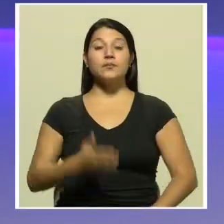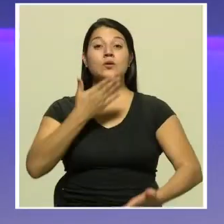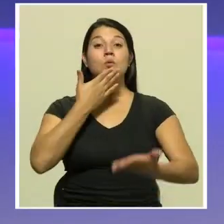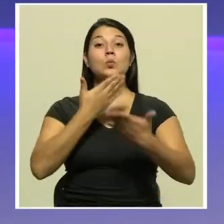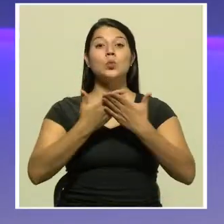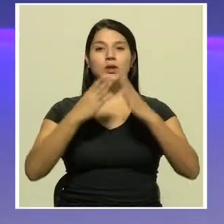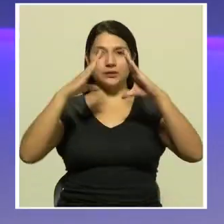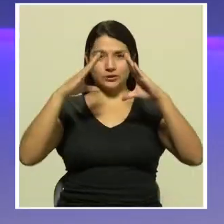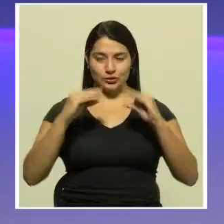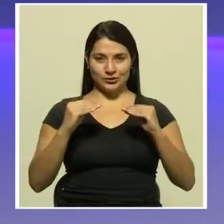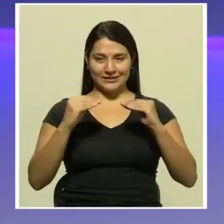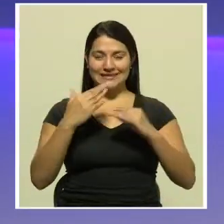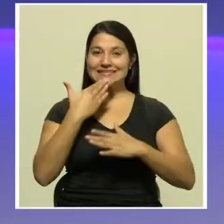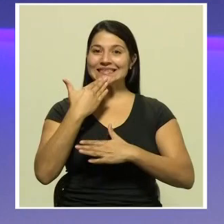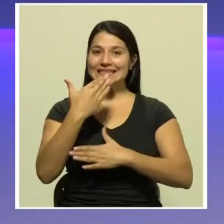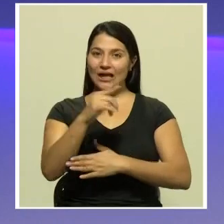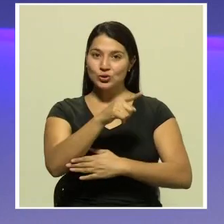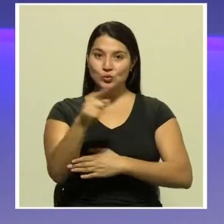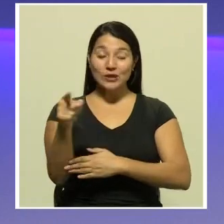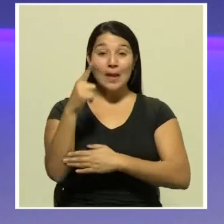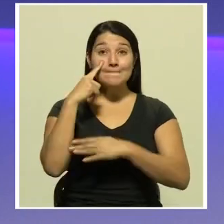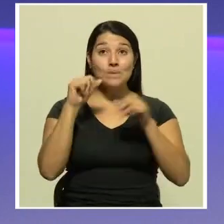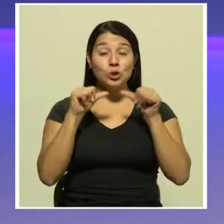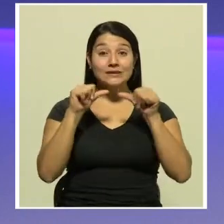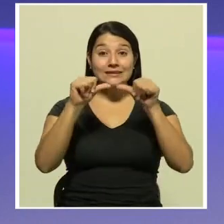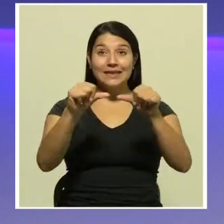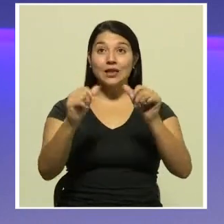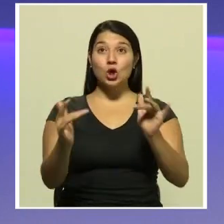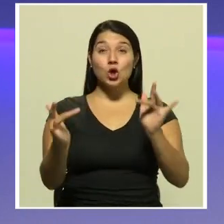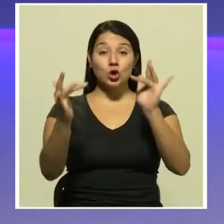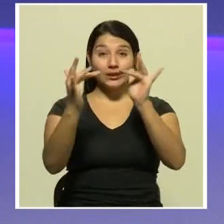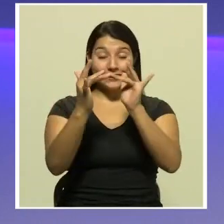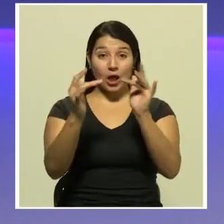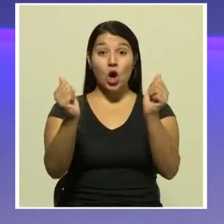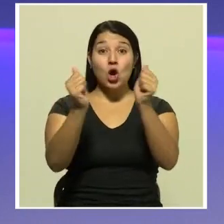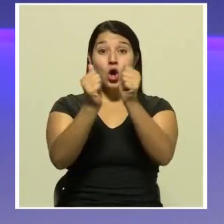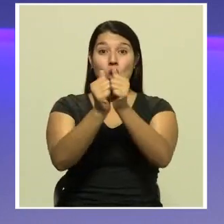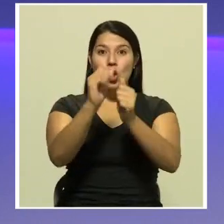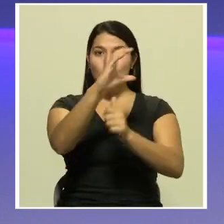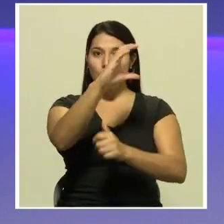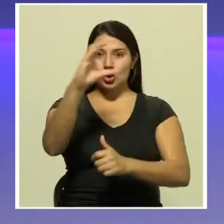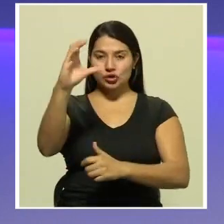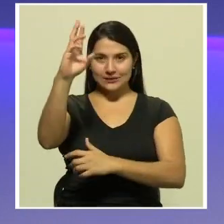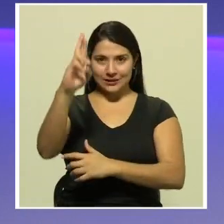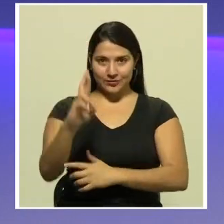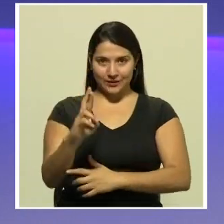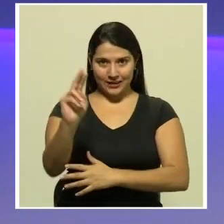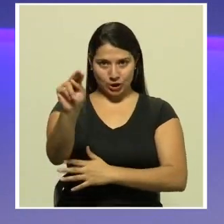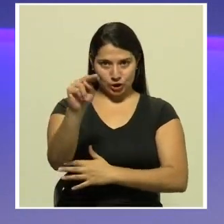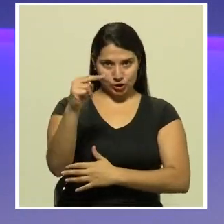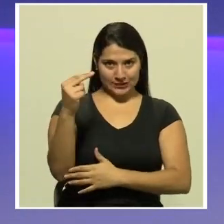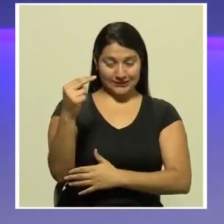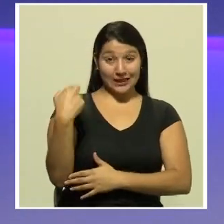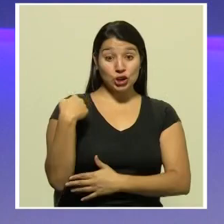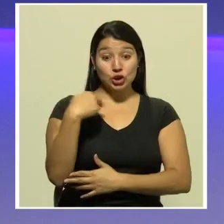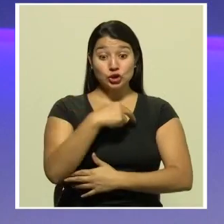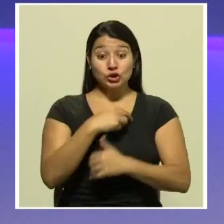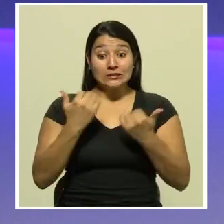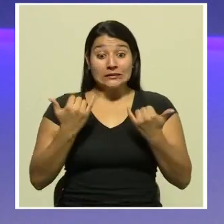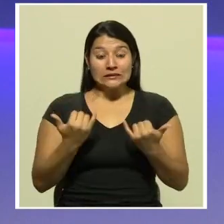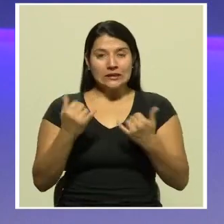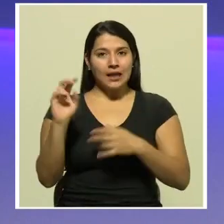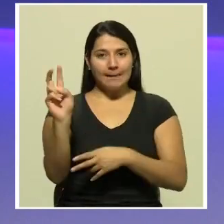Buenas noches. Gracias por continuar conectados a la señal de Costa Rica Noticias. Estamos en